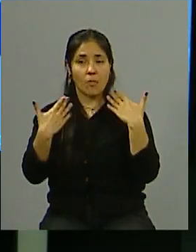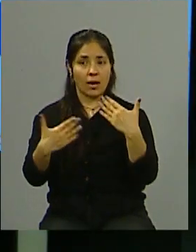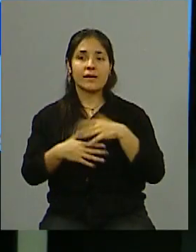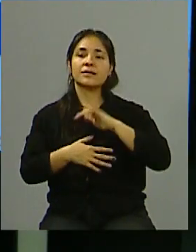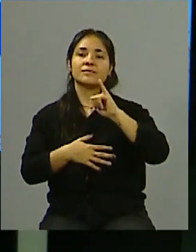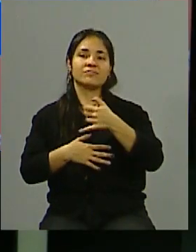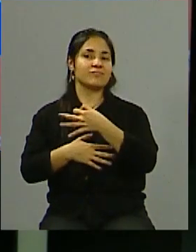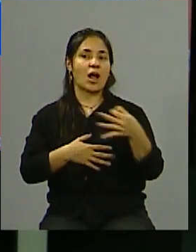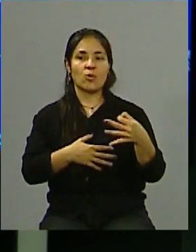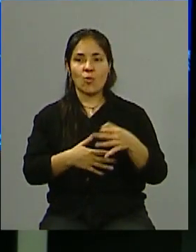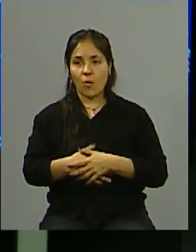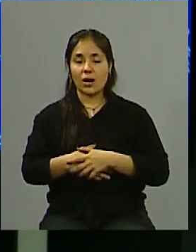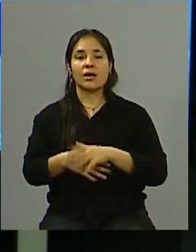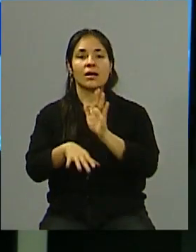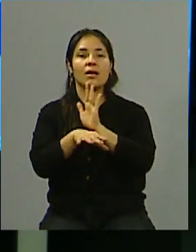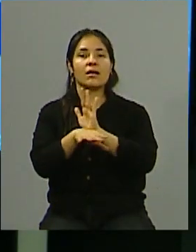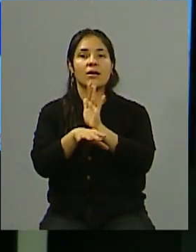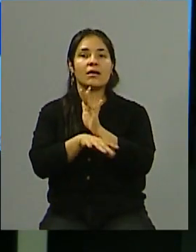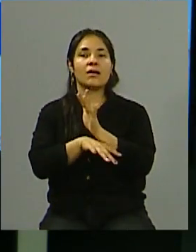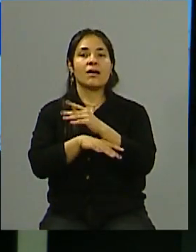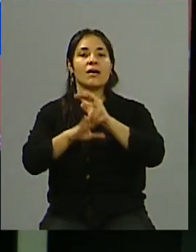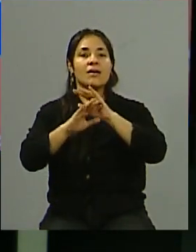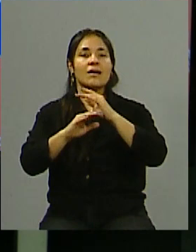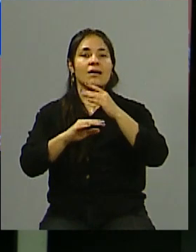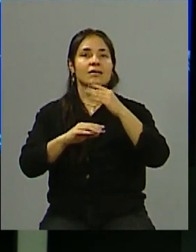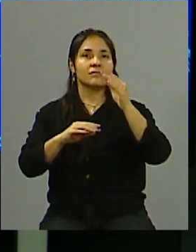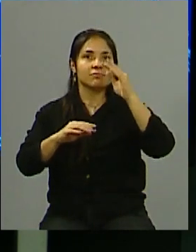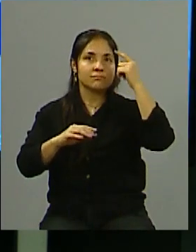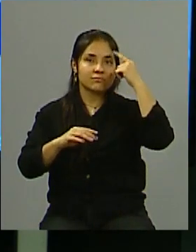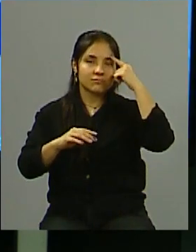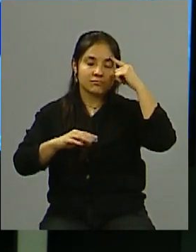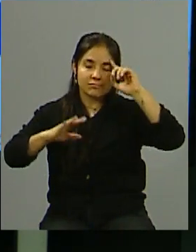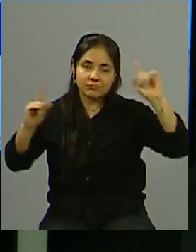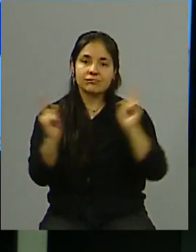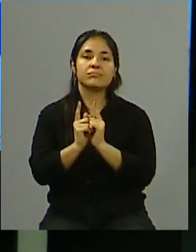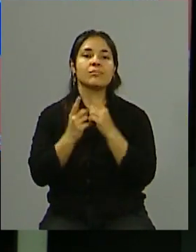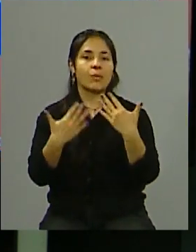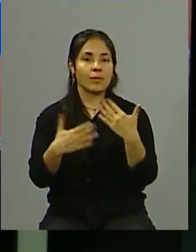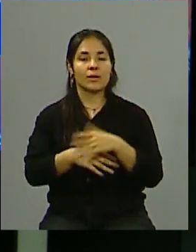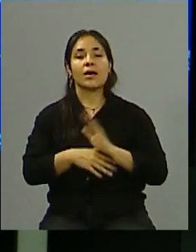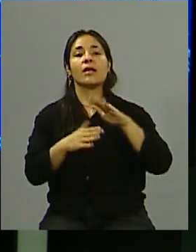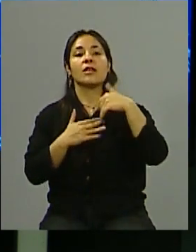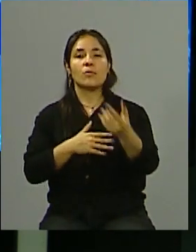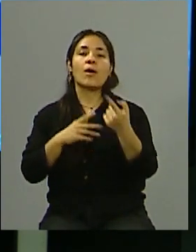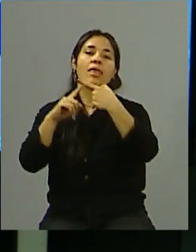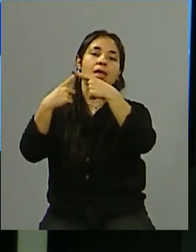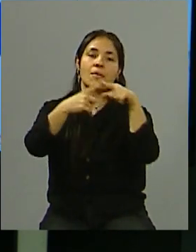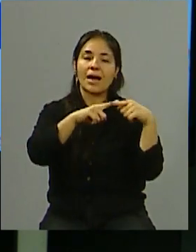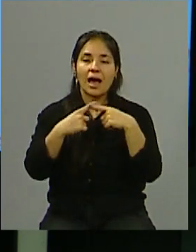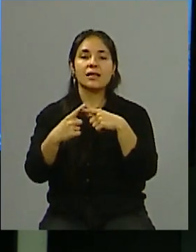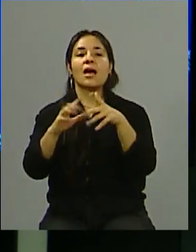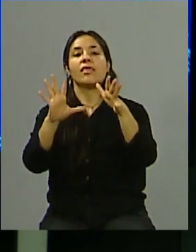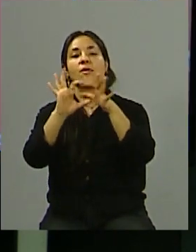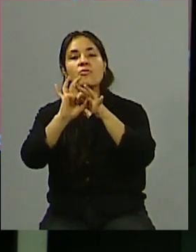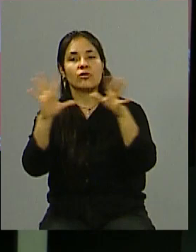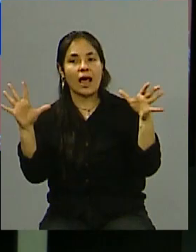mismo, ayuda a la simplificación. Después podemos discutir qué nos propone la democracia si realmente,